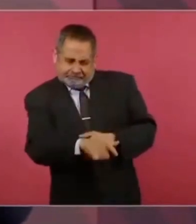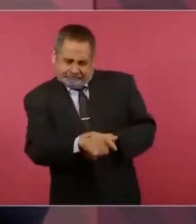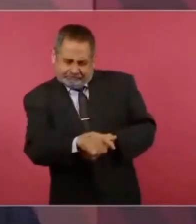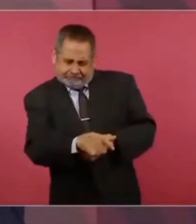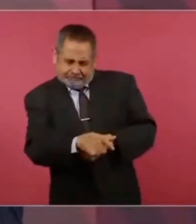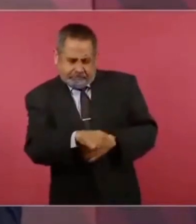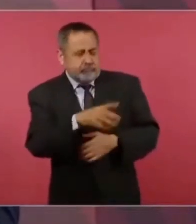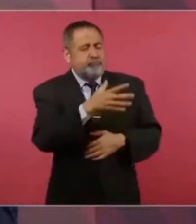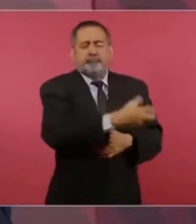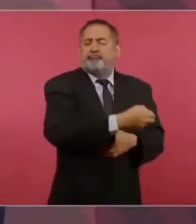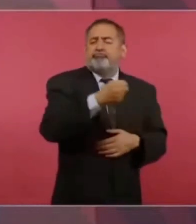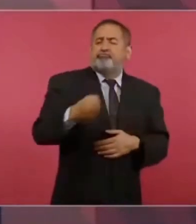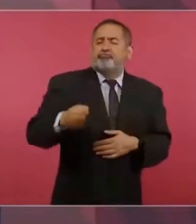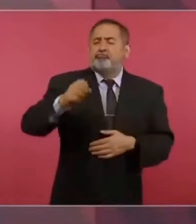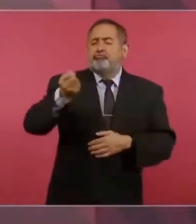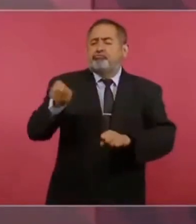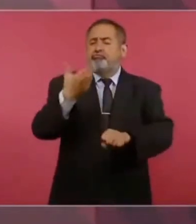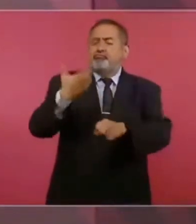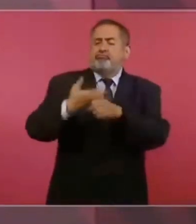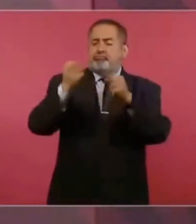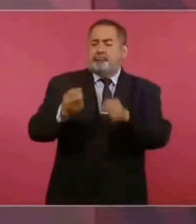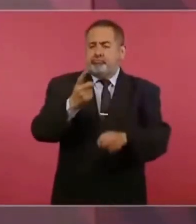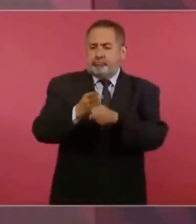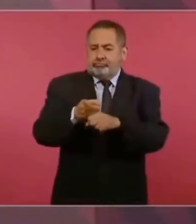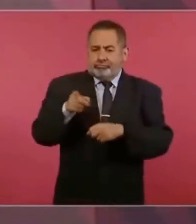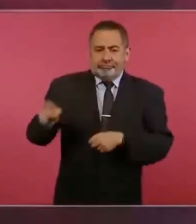secretario de Seguridad, lo sabía.